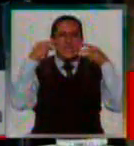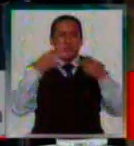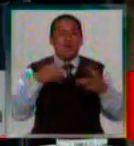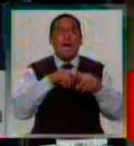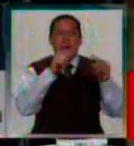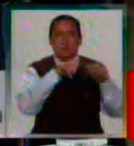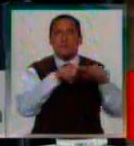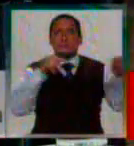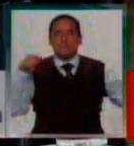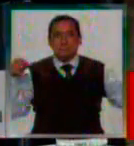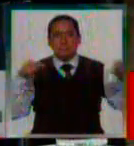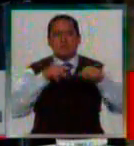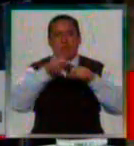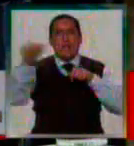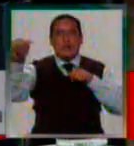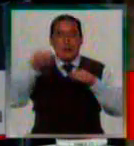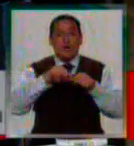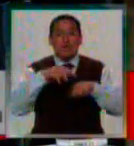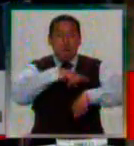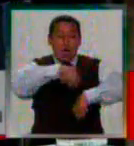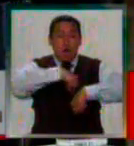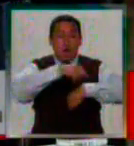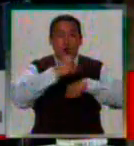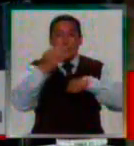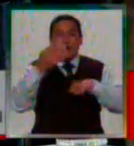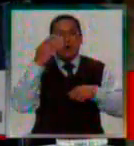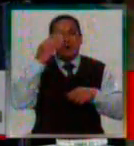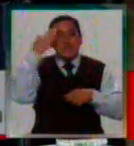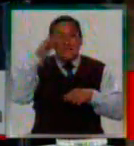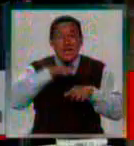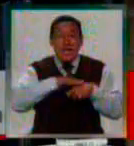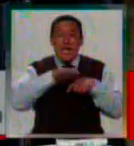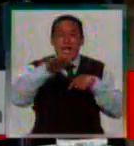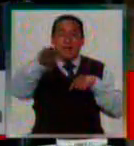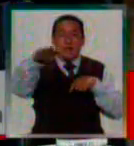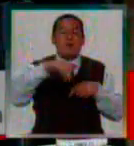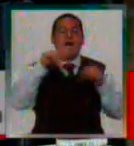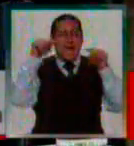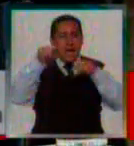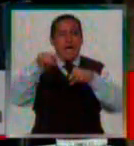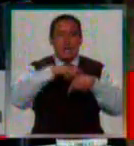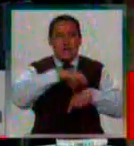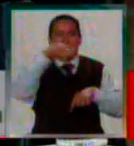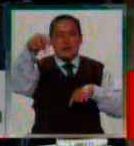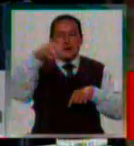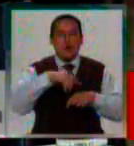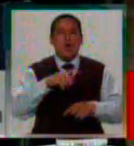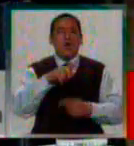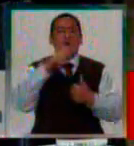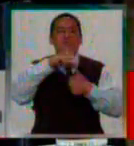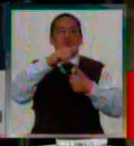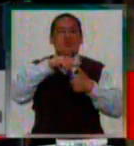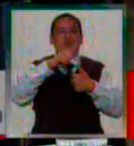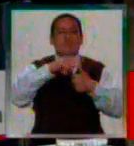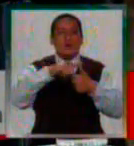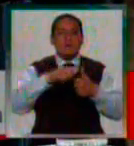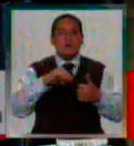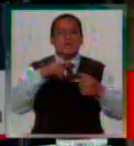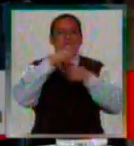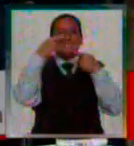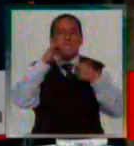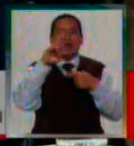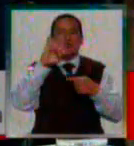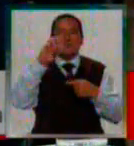estamos hablando ahí que son horas o días en navegación entonces o en tumbes no zarumilla con